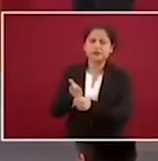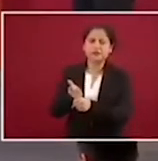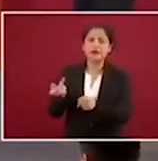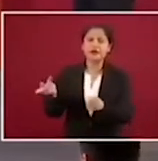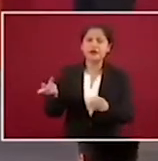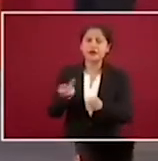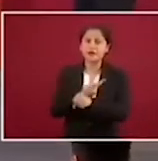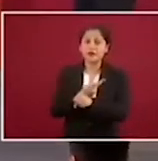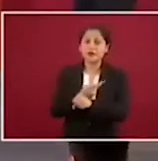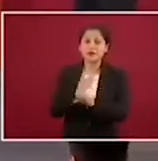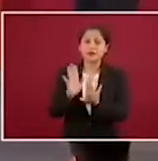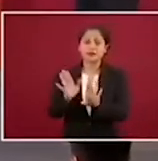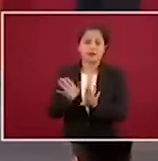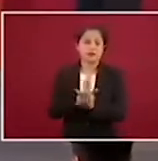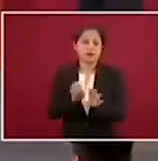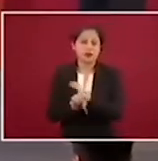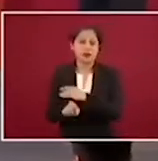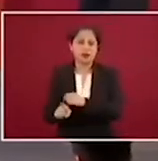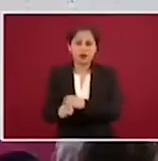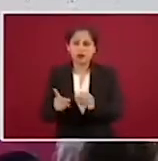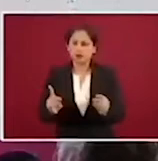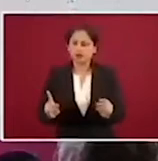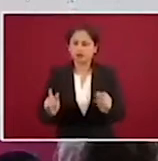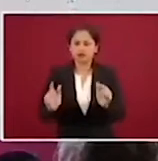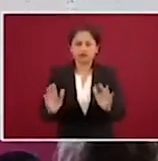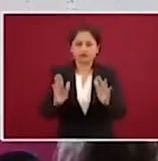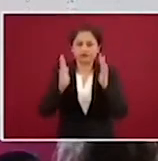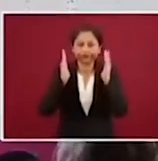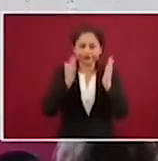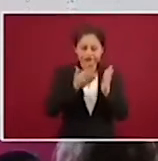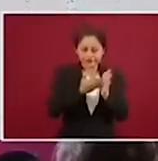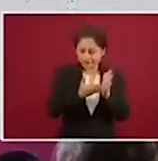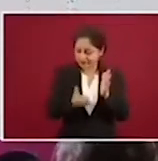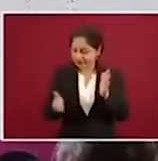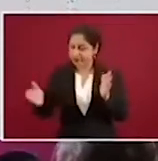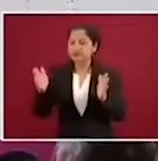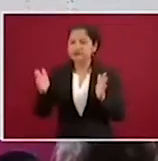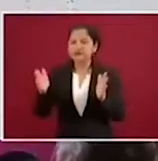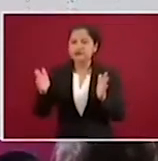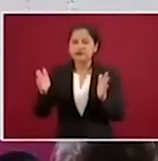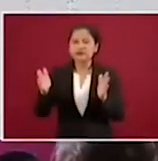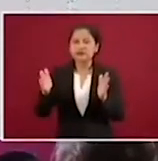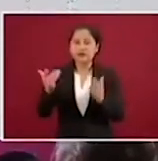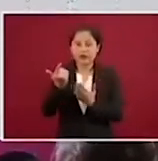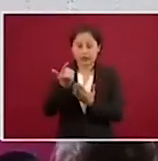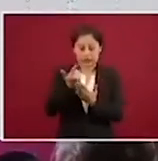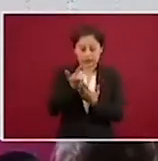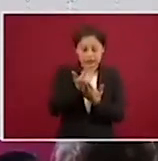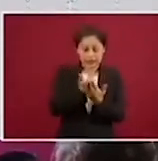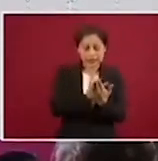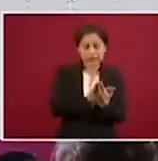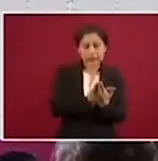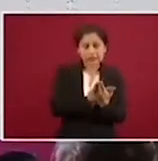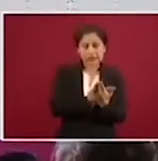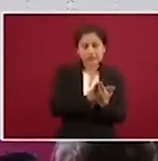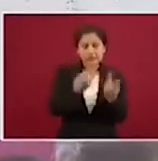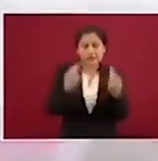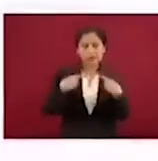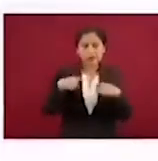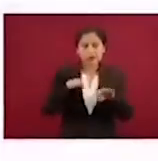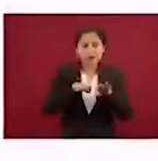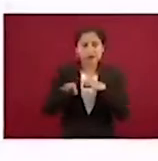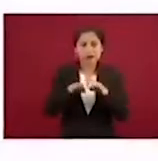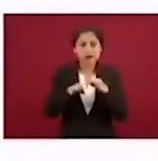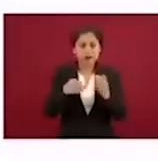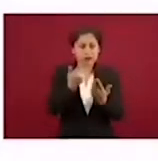cual de un día a otro dan a su plantilla entera de baja y quedándose